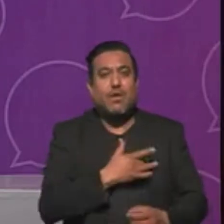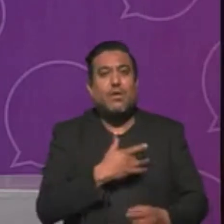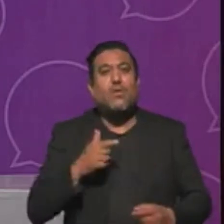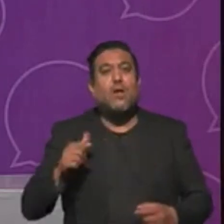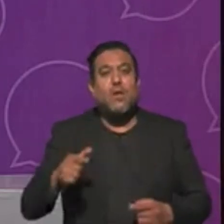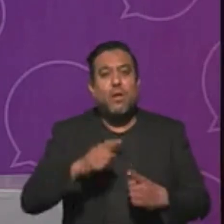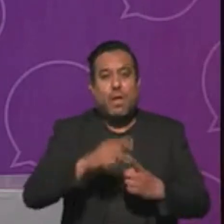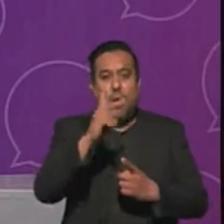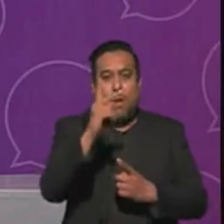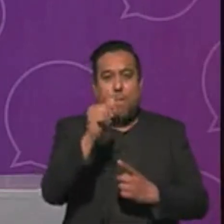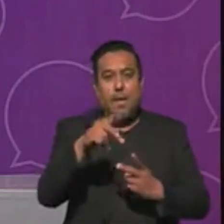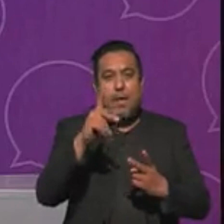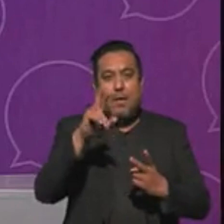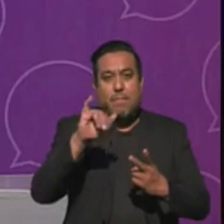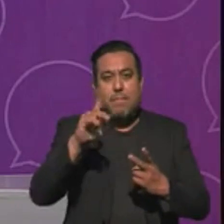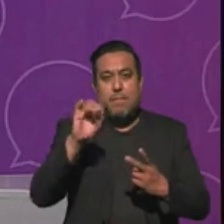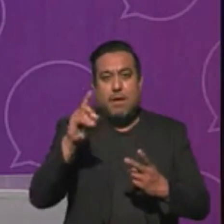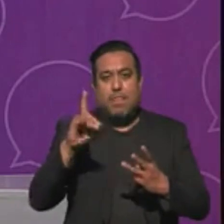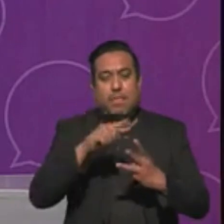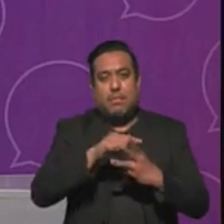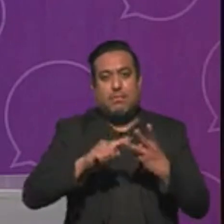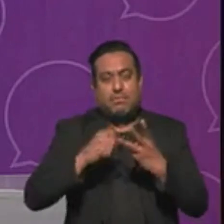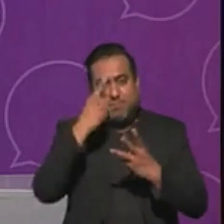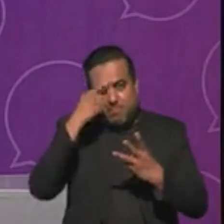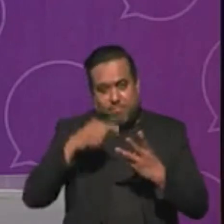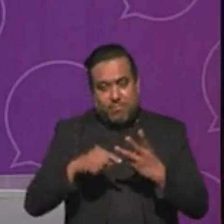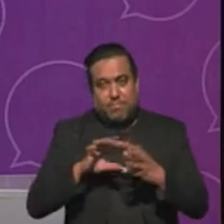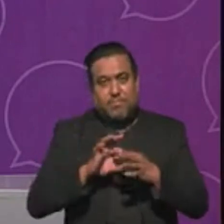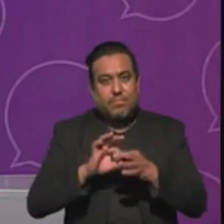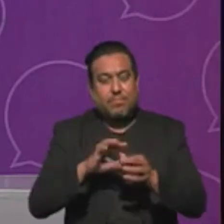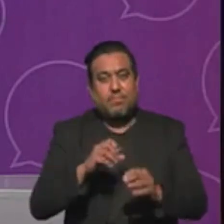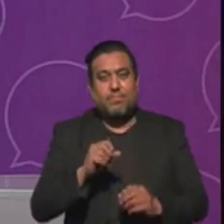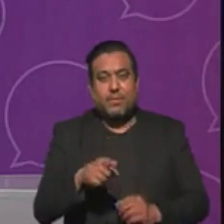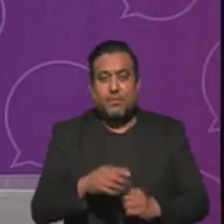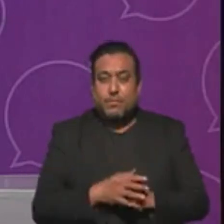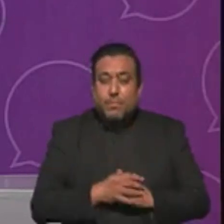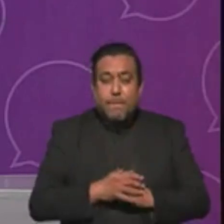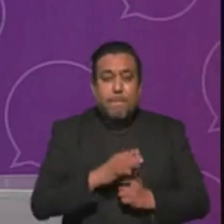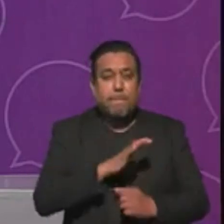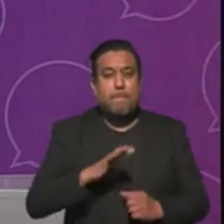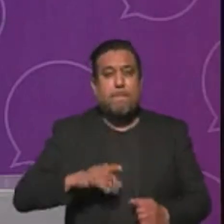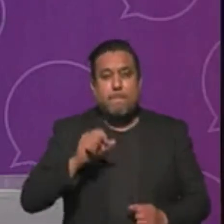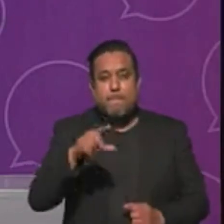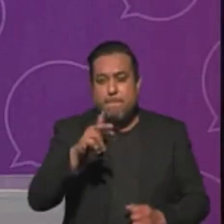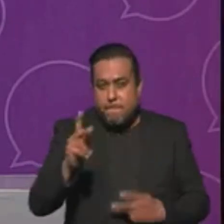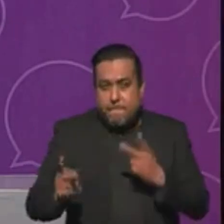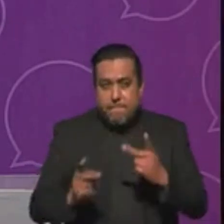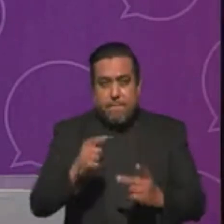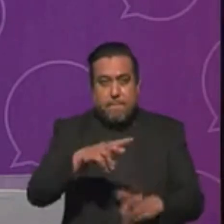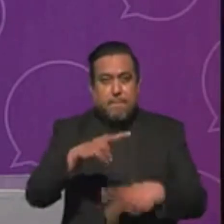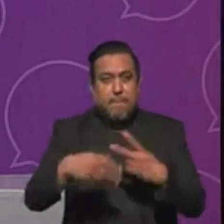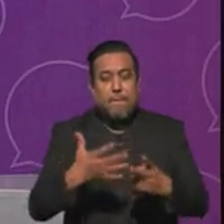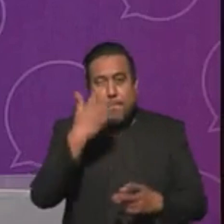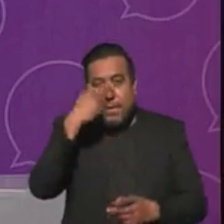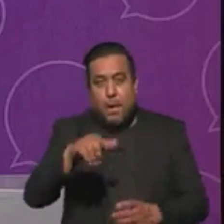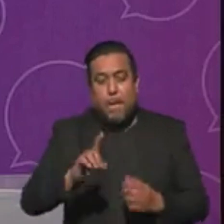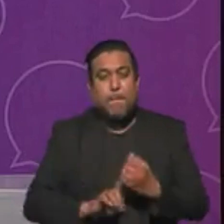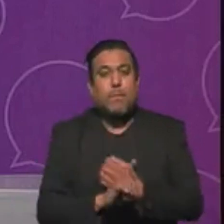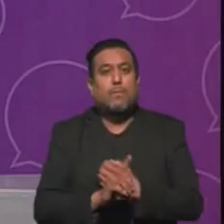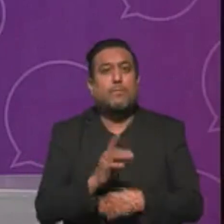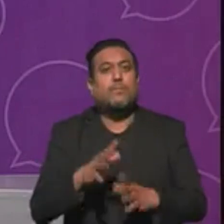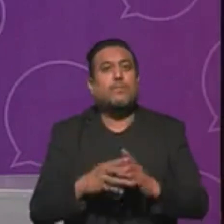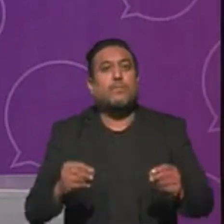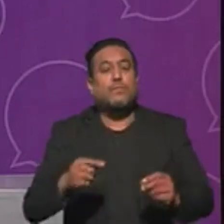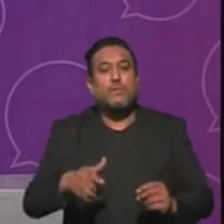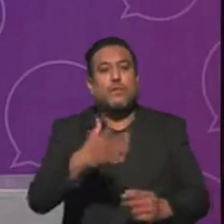Acción Nacional partido revolucionario institucional y partido de la Revolución democrática candidato La pregunta es qué solución dará al problema en el